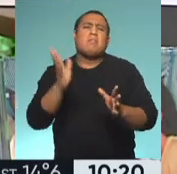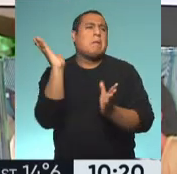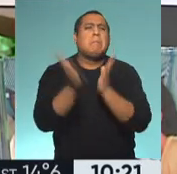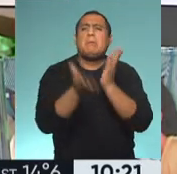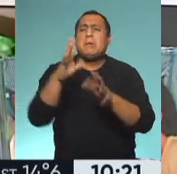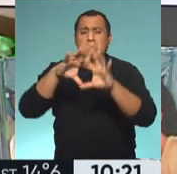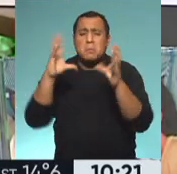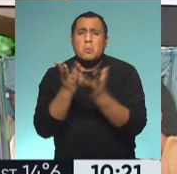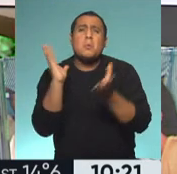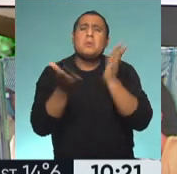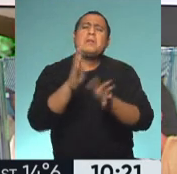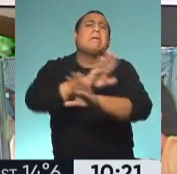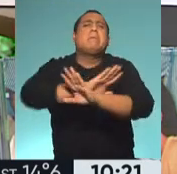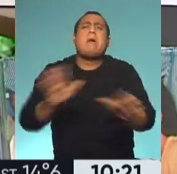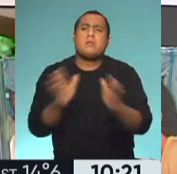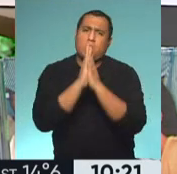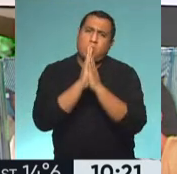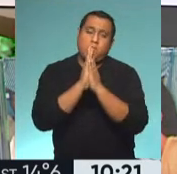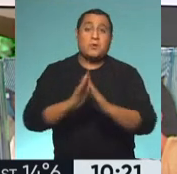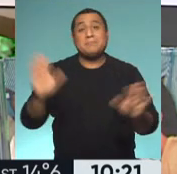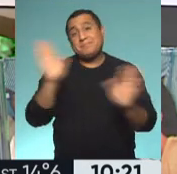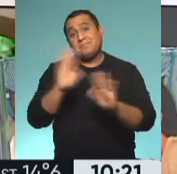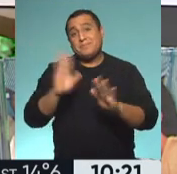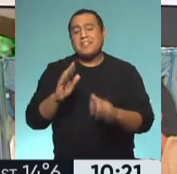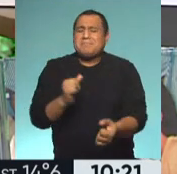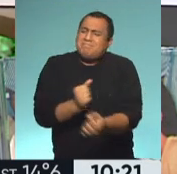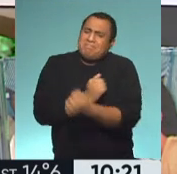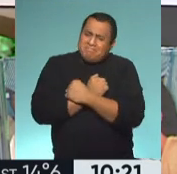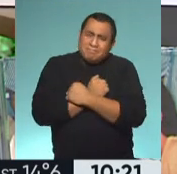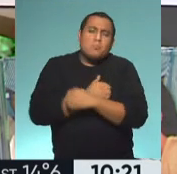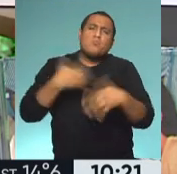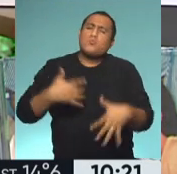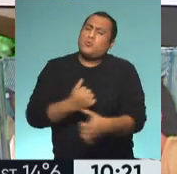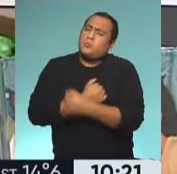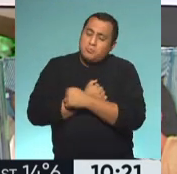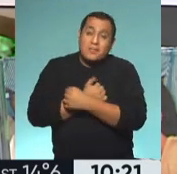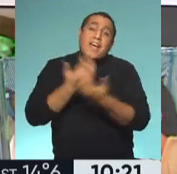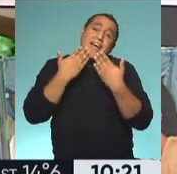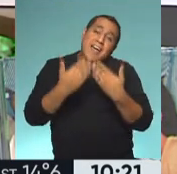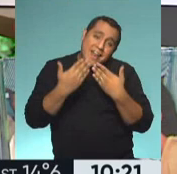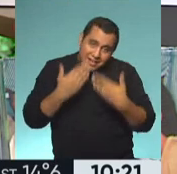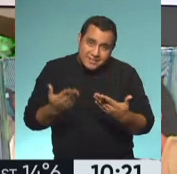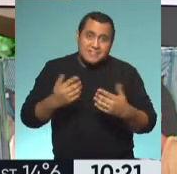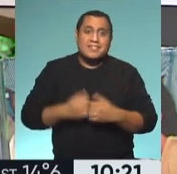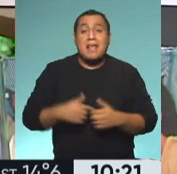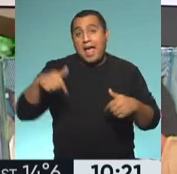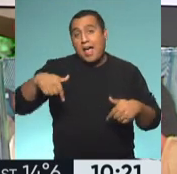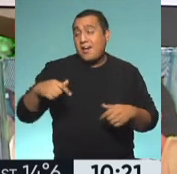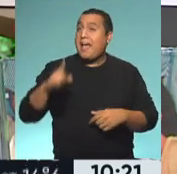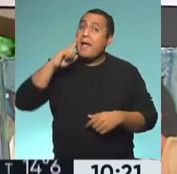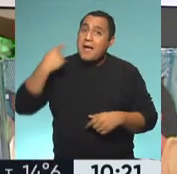el mundo, por favor. Chao, los quiero mucho, mucho, mucho. Gracias por todo. Los dejo con